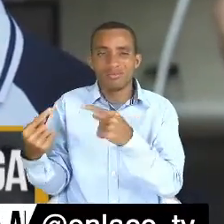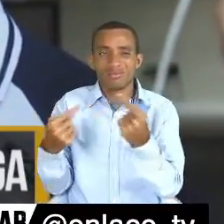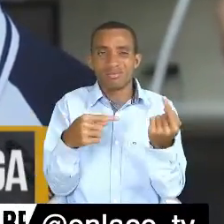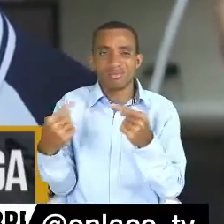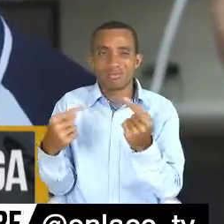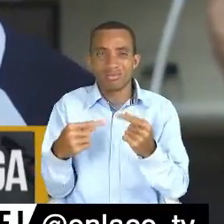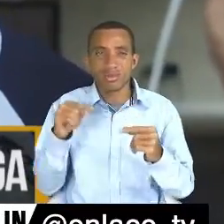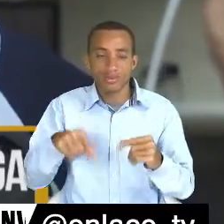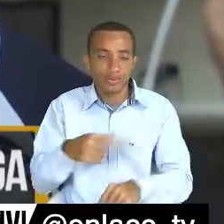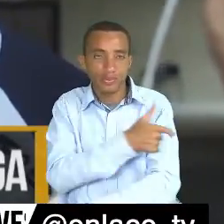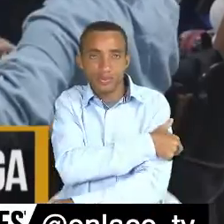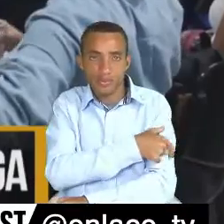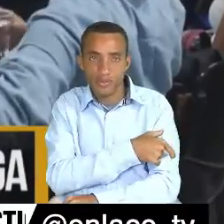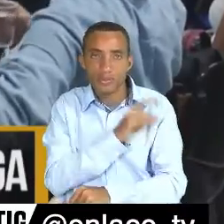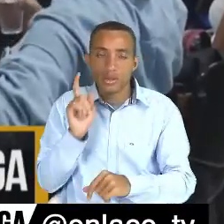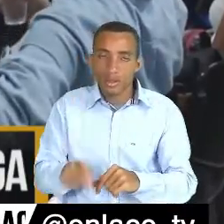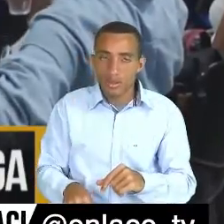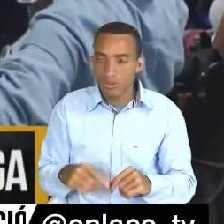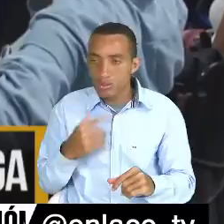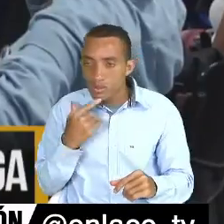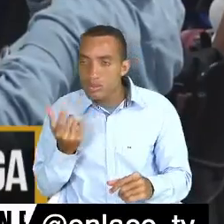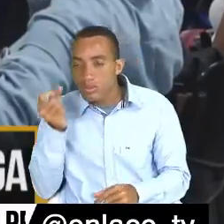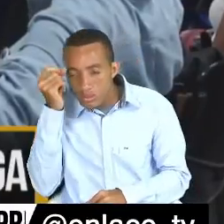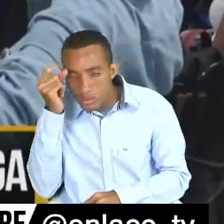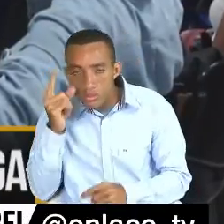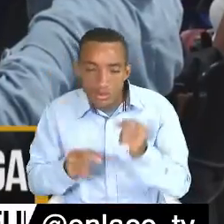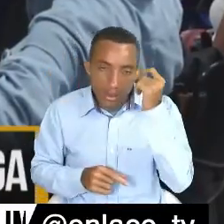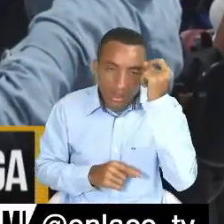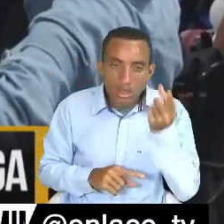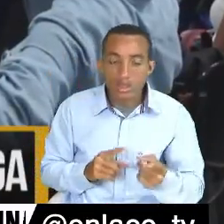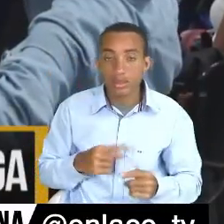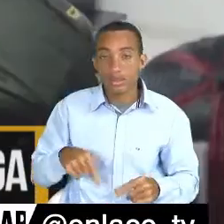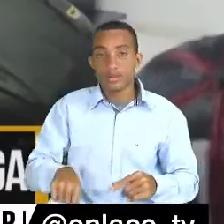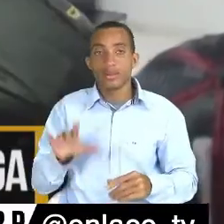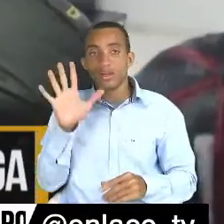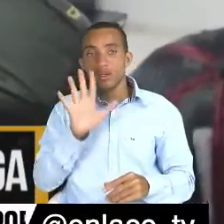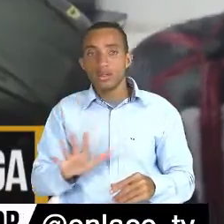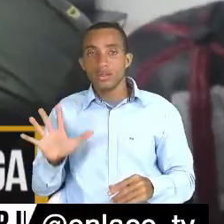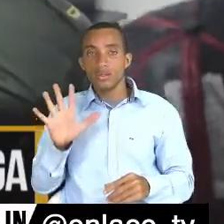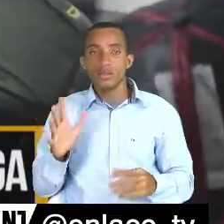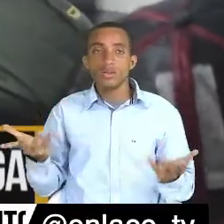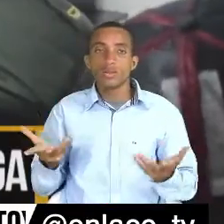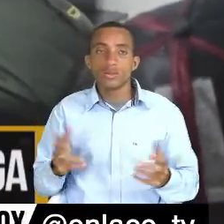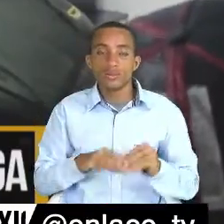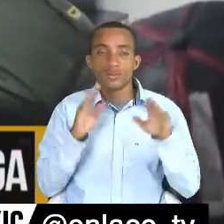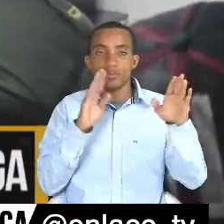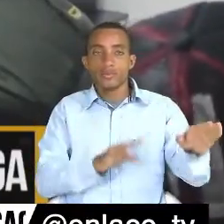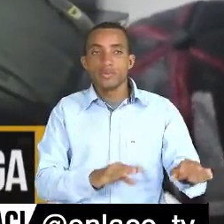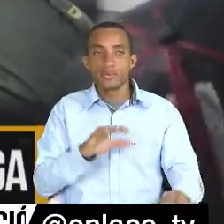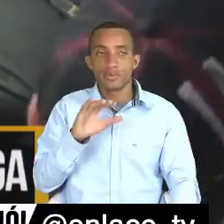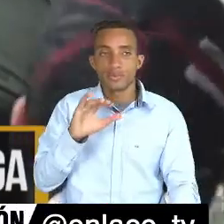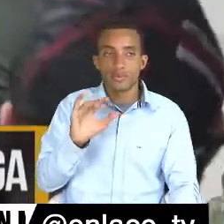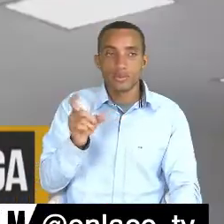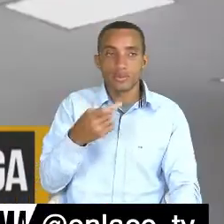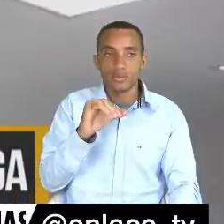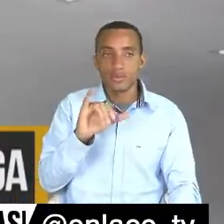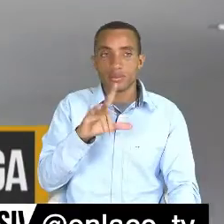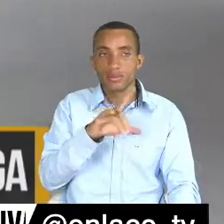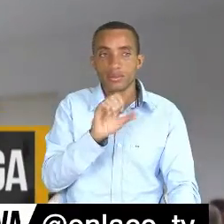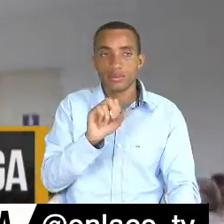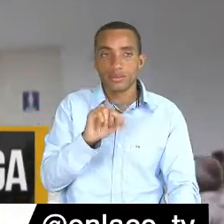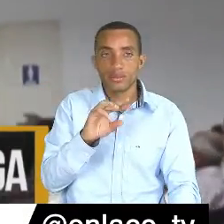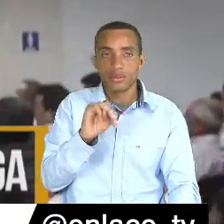comité sea muy proactivo. La Procuraduría Regional de Santander, en representación de Gabriel Jaime Dávila, pidió al mandatario local que fuera la comunidad